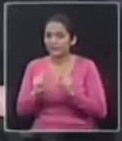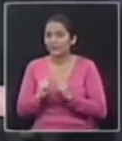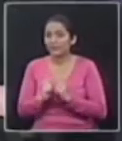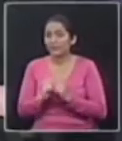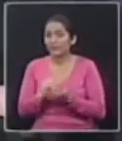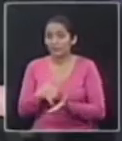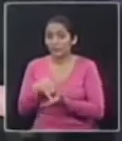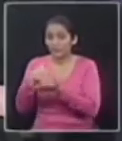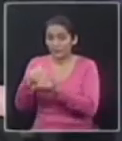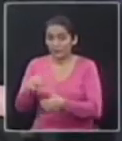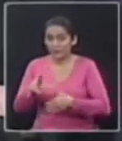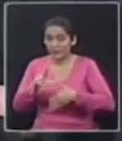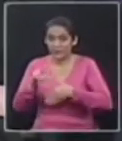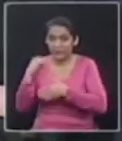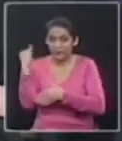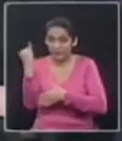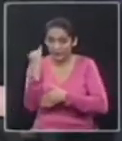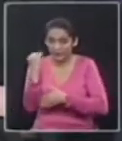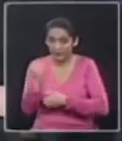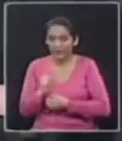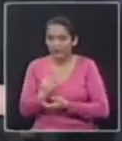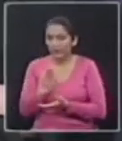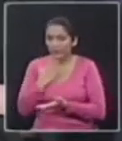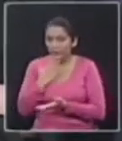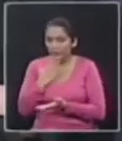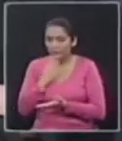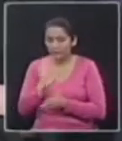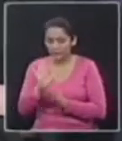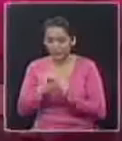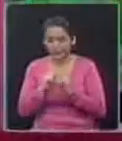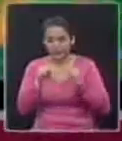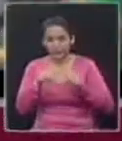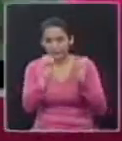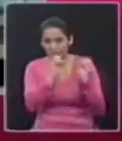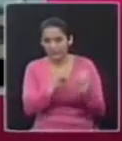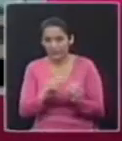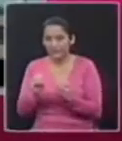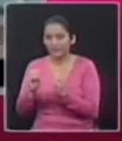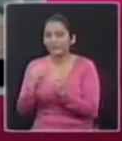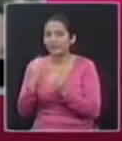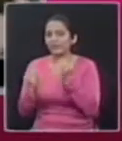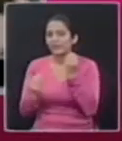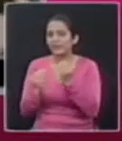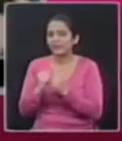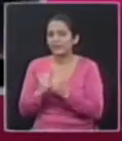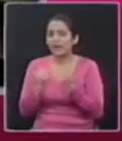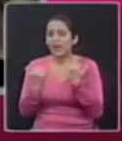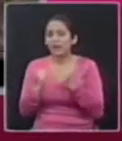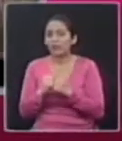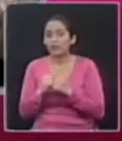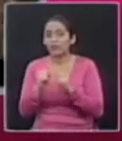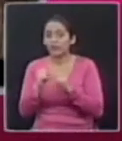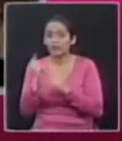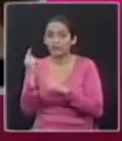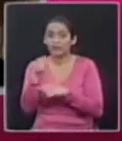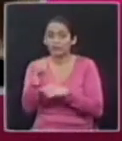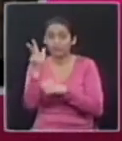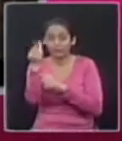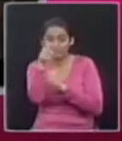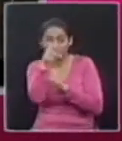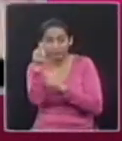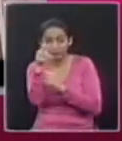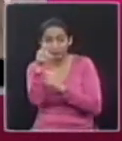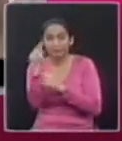Verde trabajamos de diferentes maneras. Una de ellas, vamos a hacer el streaming de todo el evento que se